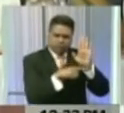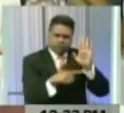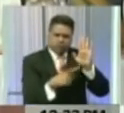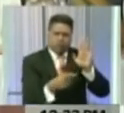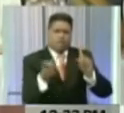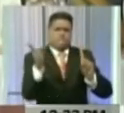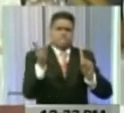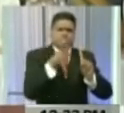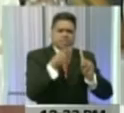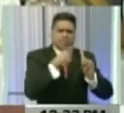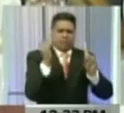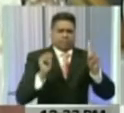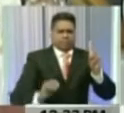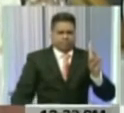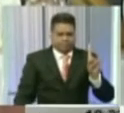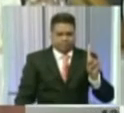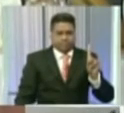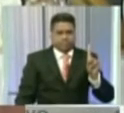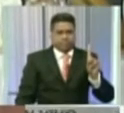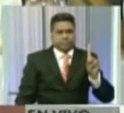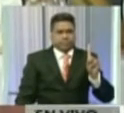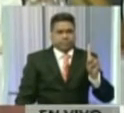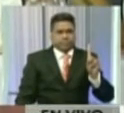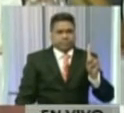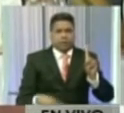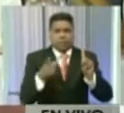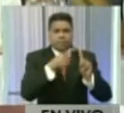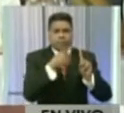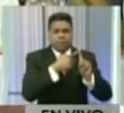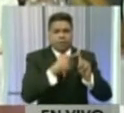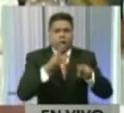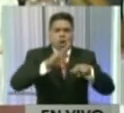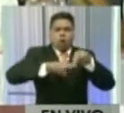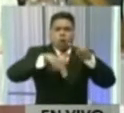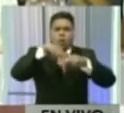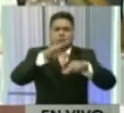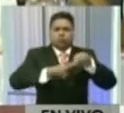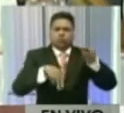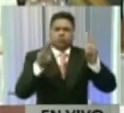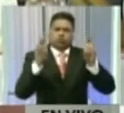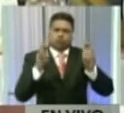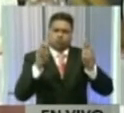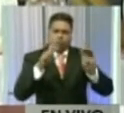ellas es la que tiene que ver con la reconstrucción,